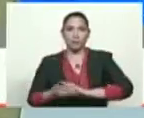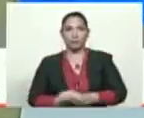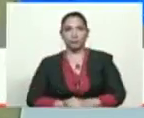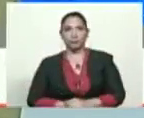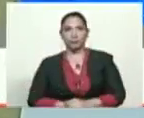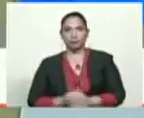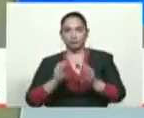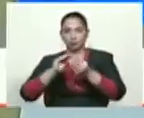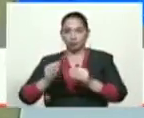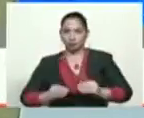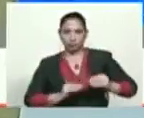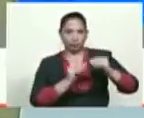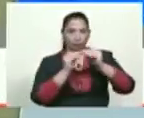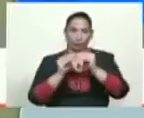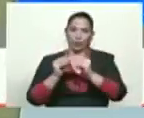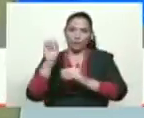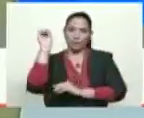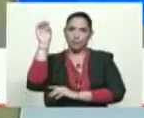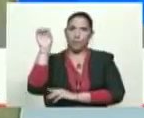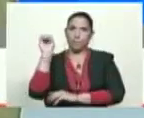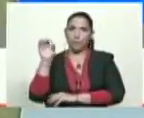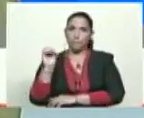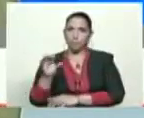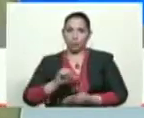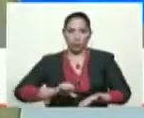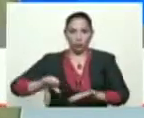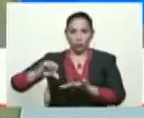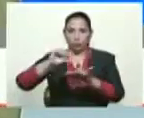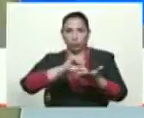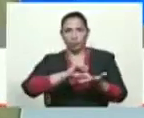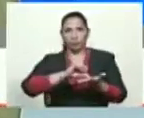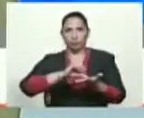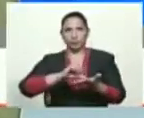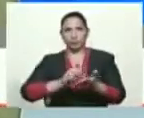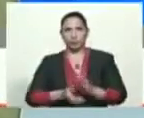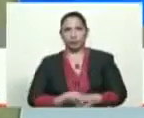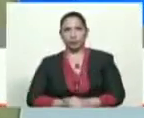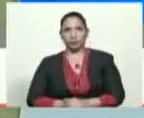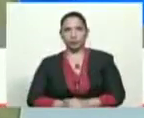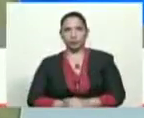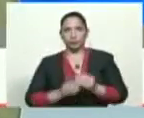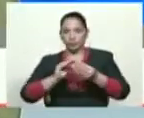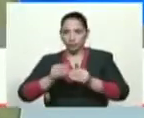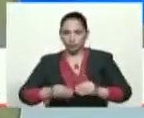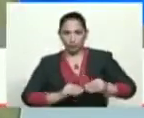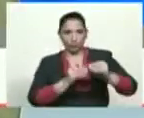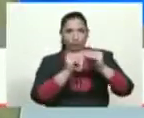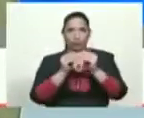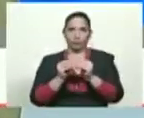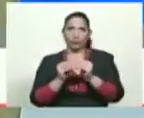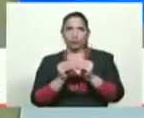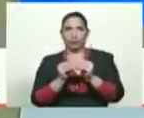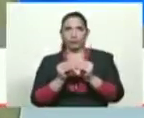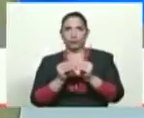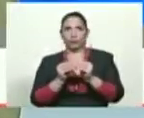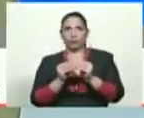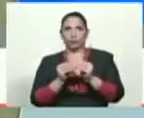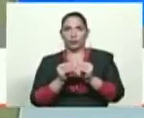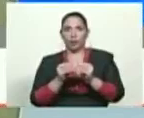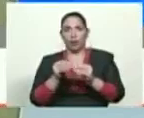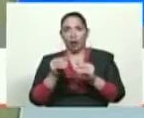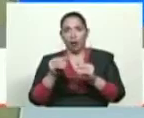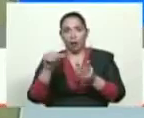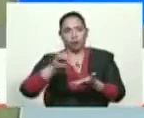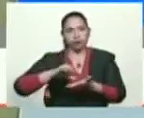rehabilitar la red de semáforos de las ciudades recuperar los nodos críticos de las ciudades relativas